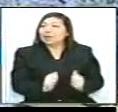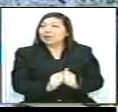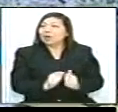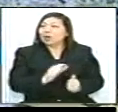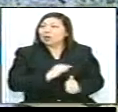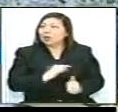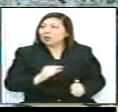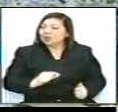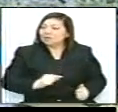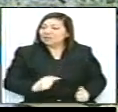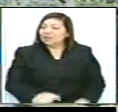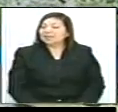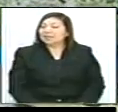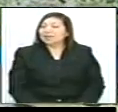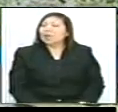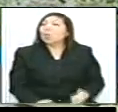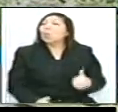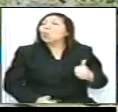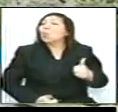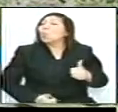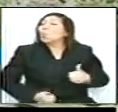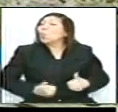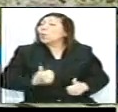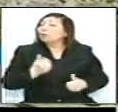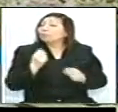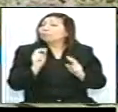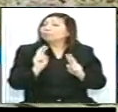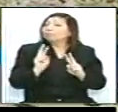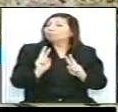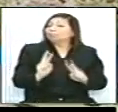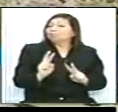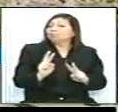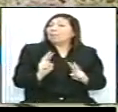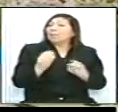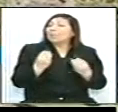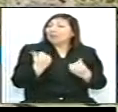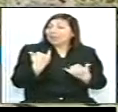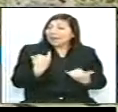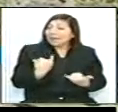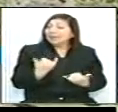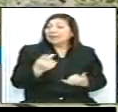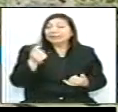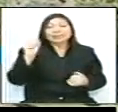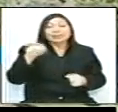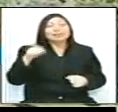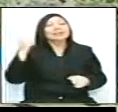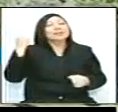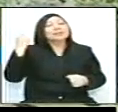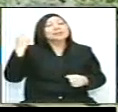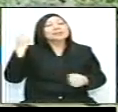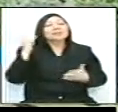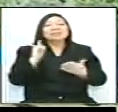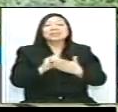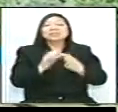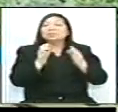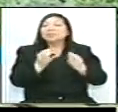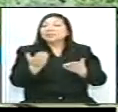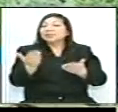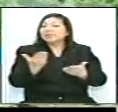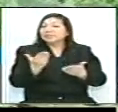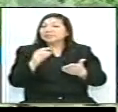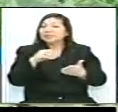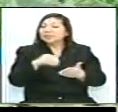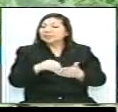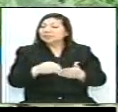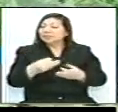gobernadores regionales cuál es nuestra mirada, porque ahí entendemos que, si bien es cierto, se